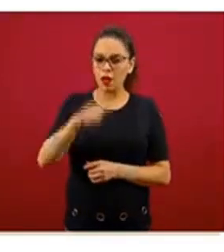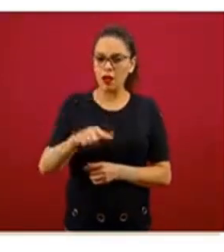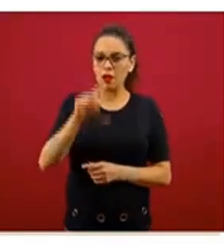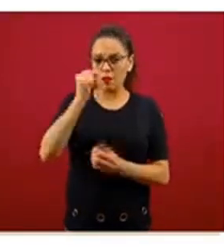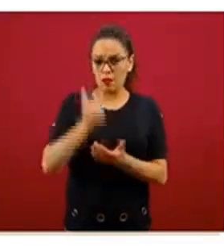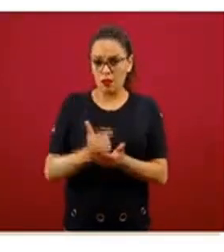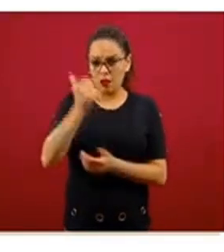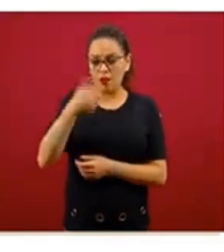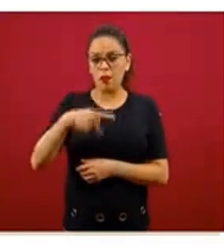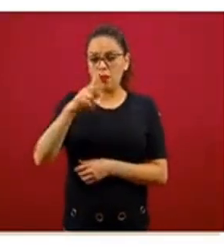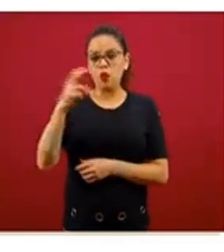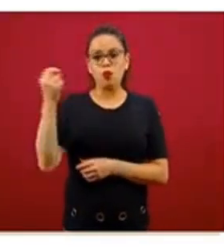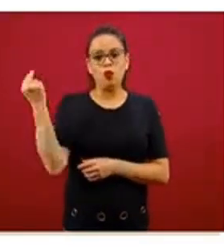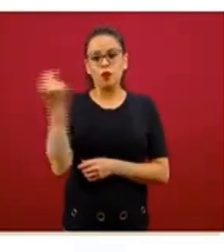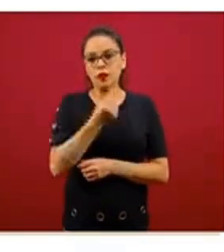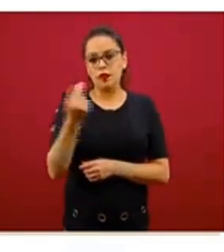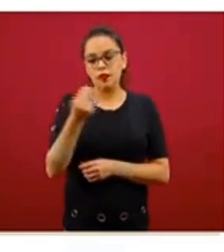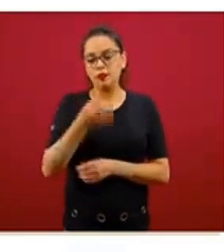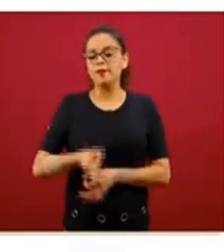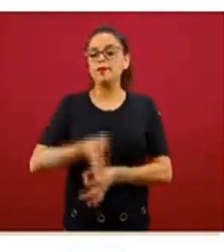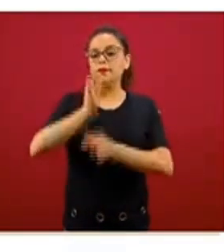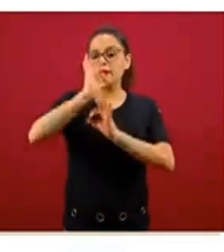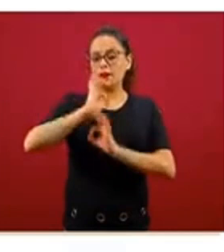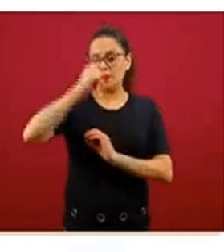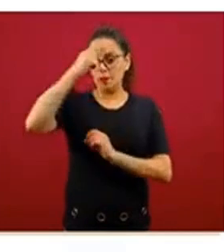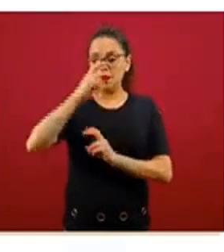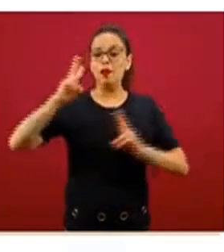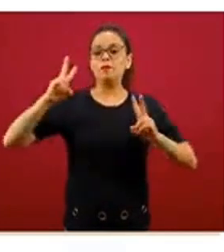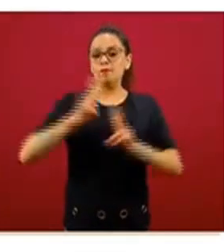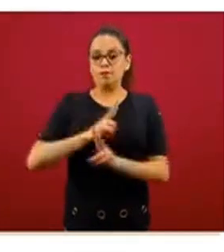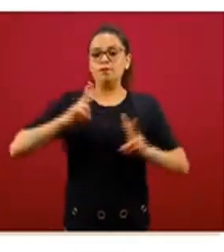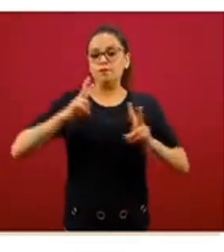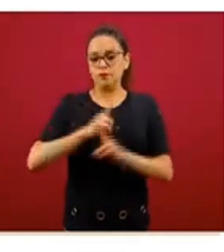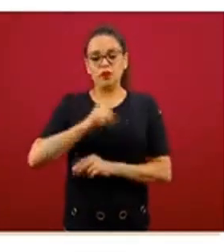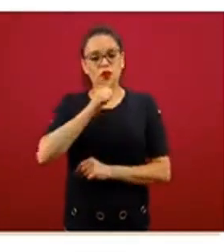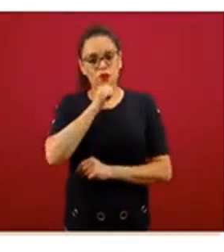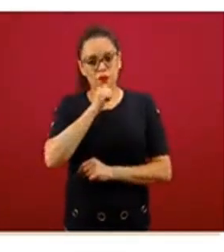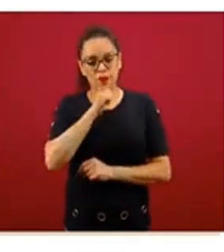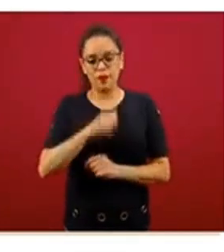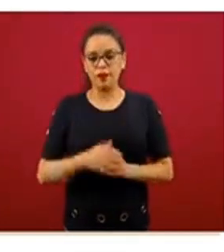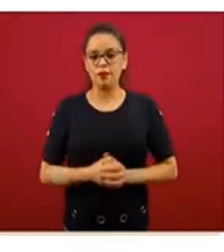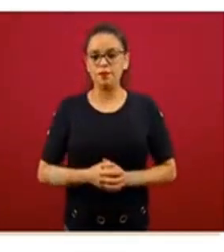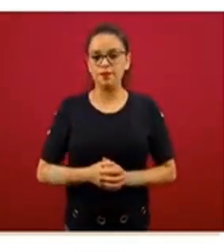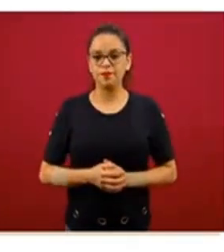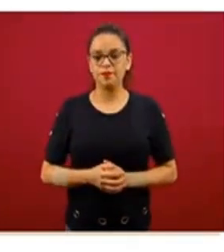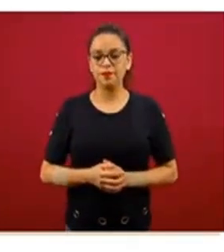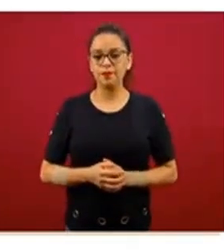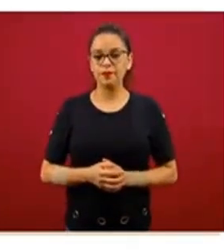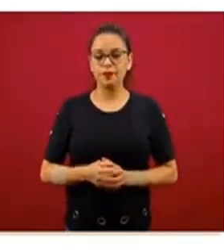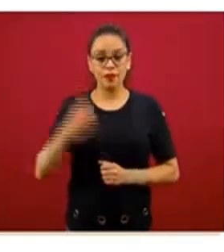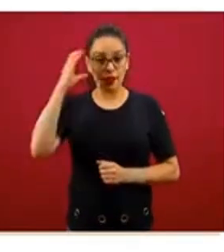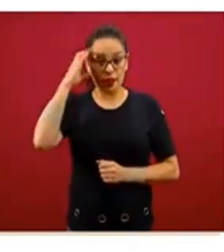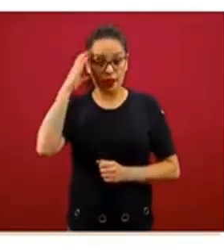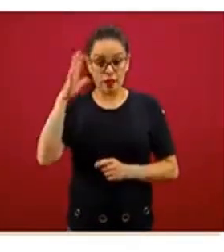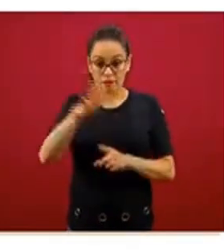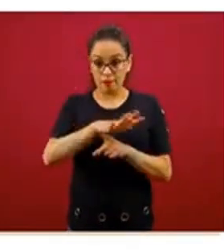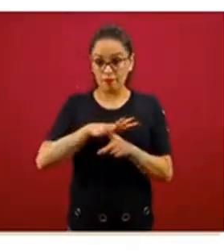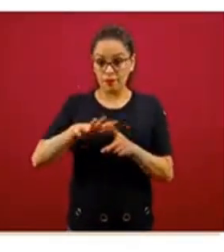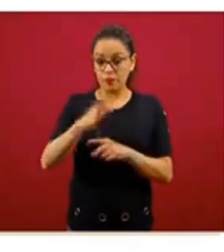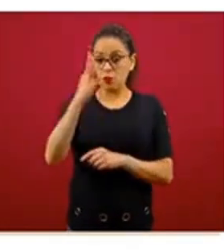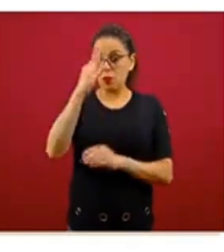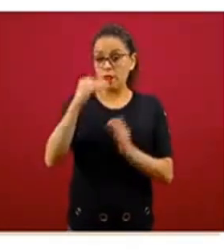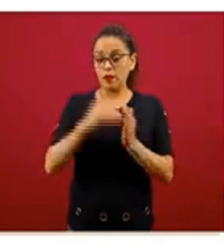necesariamente requieren todavía un ventilador mecánico. Y de este grupo de camas también 4,006